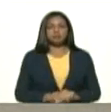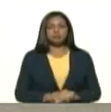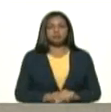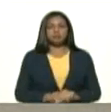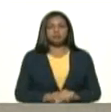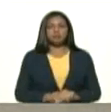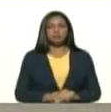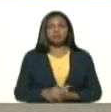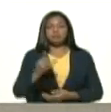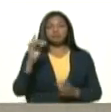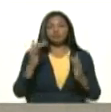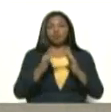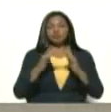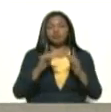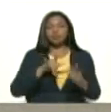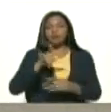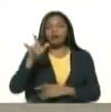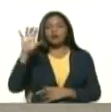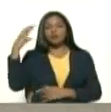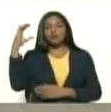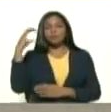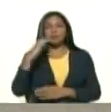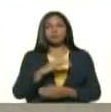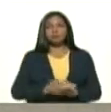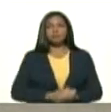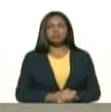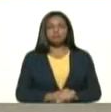un caso de contacto con viajera a Colombia.